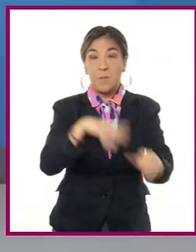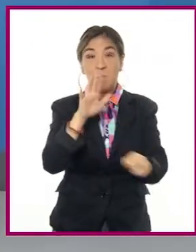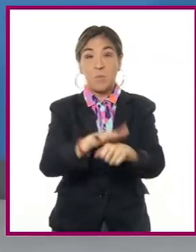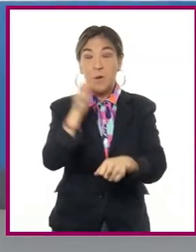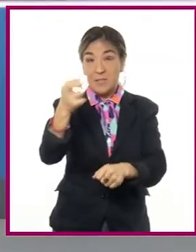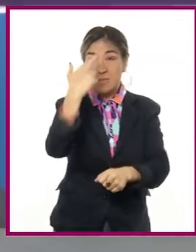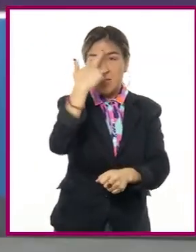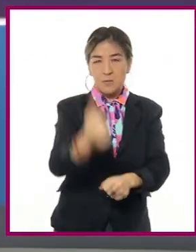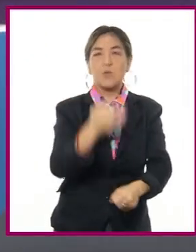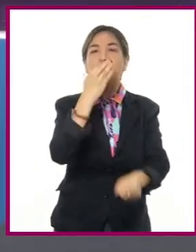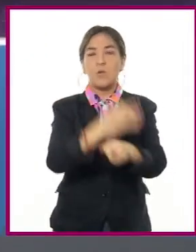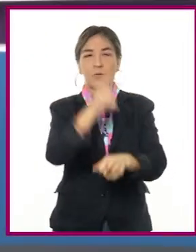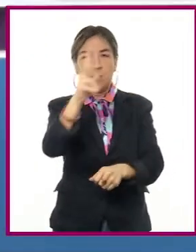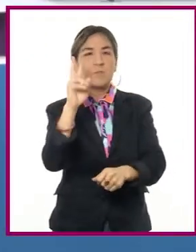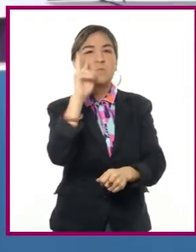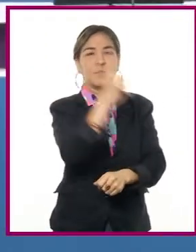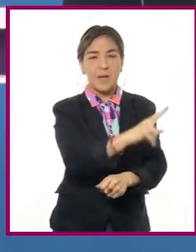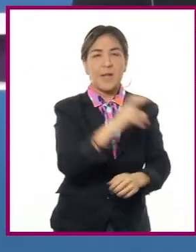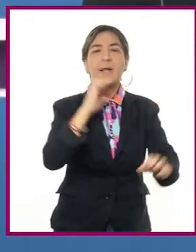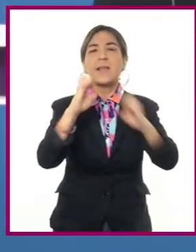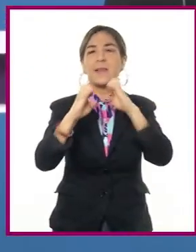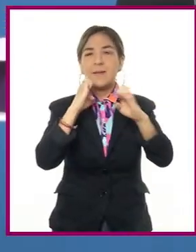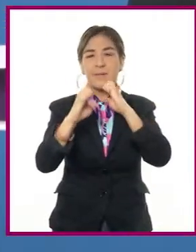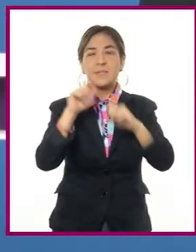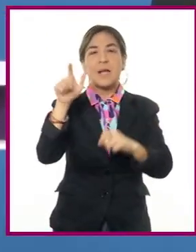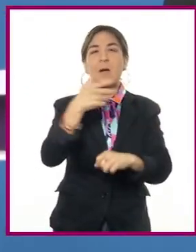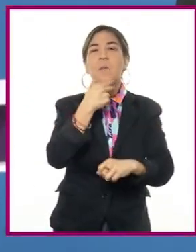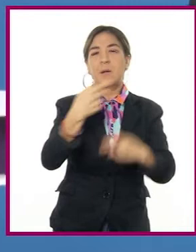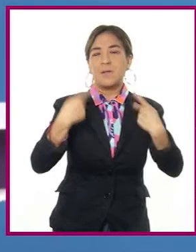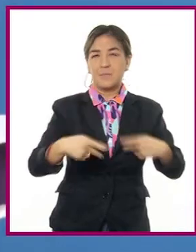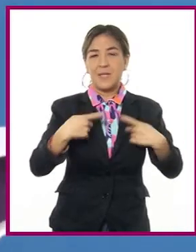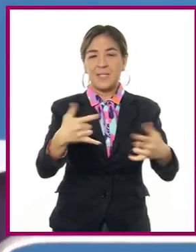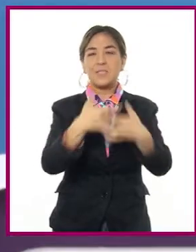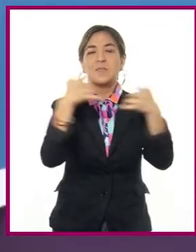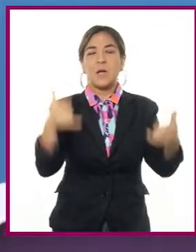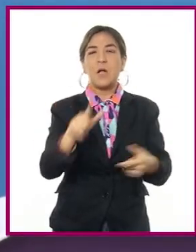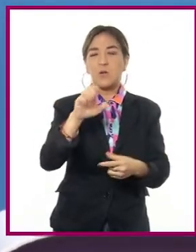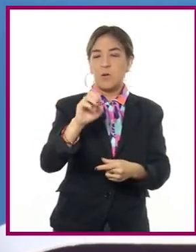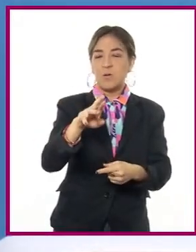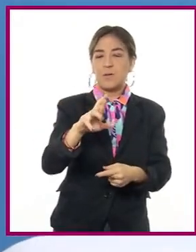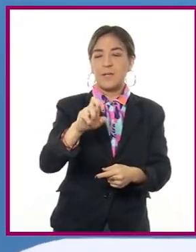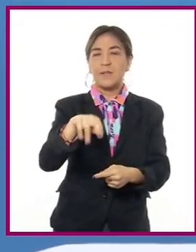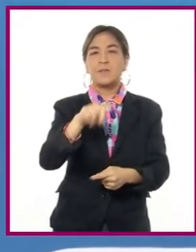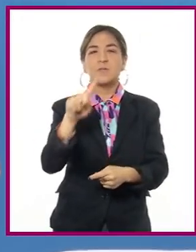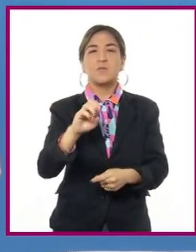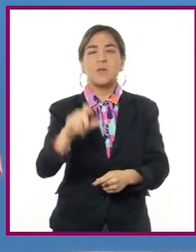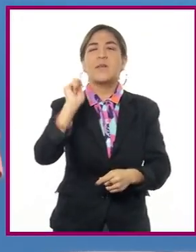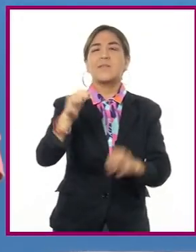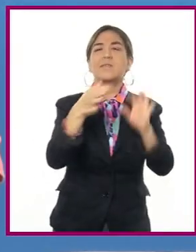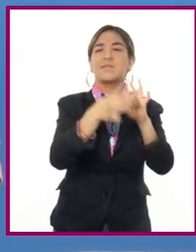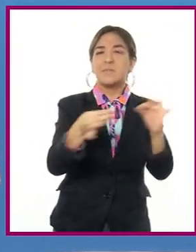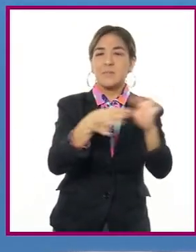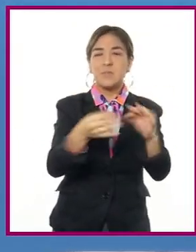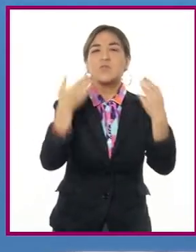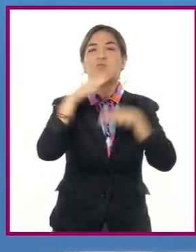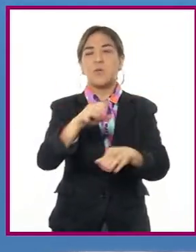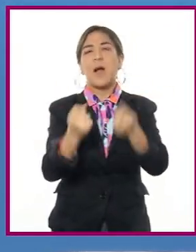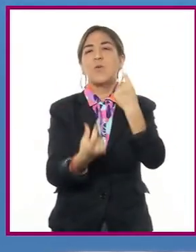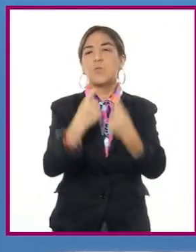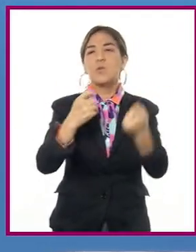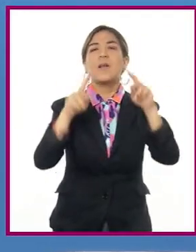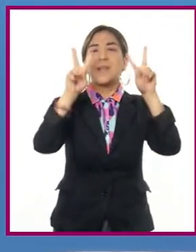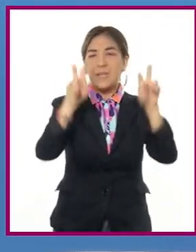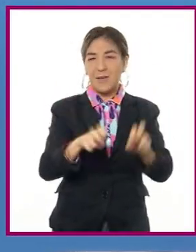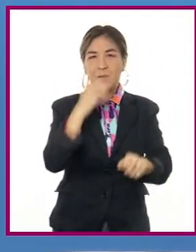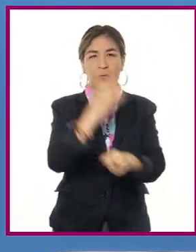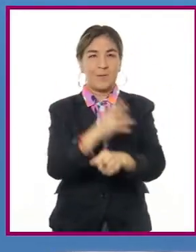les invito a ver y escuchar la entrevista al historiador Lorenzo Mayo, quien nos explica a grandes rasgos algunos temas que